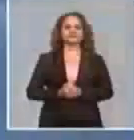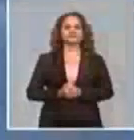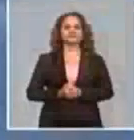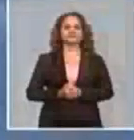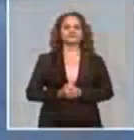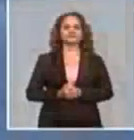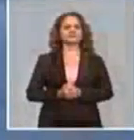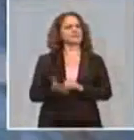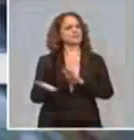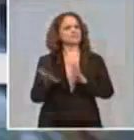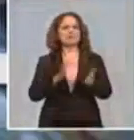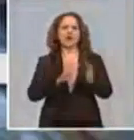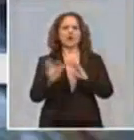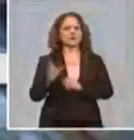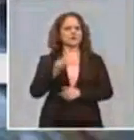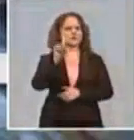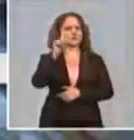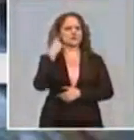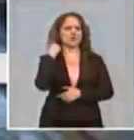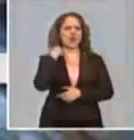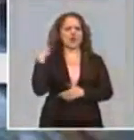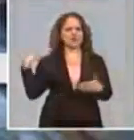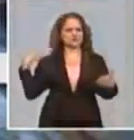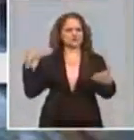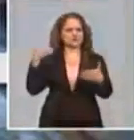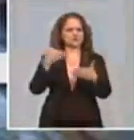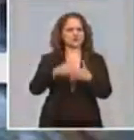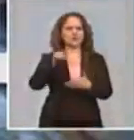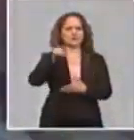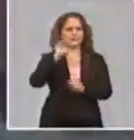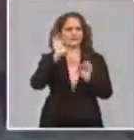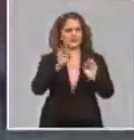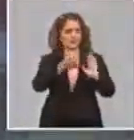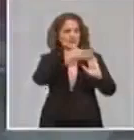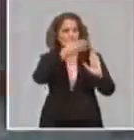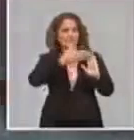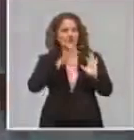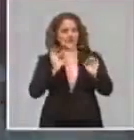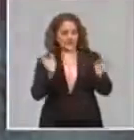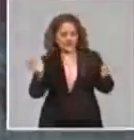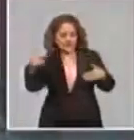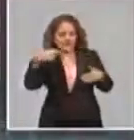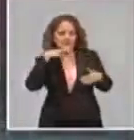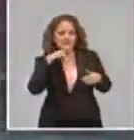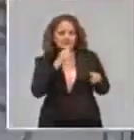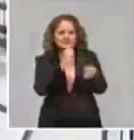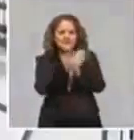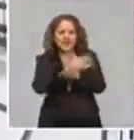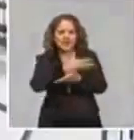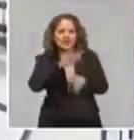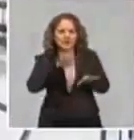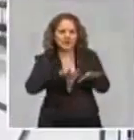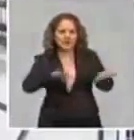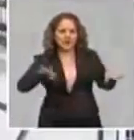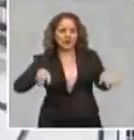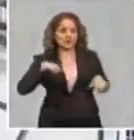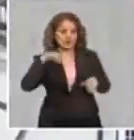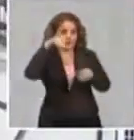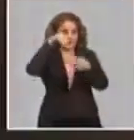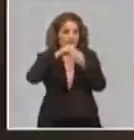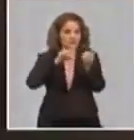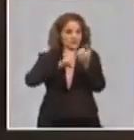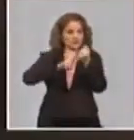hace alrededor de un año, la fábrica Manuel Hernández Osorio, el mayor combinado del mármol en Cuba, ubicado en el poblado de Cautillo, en el municipio oramense de